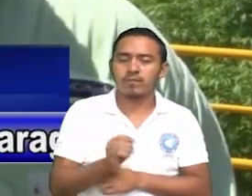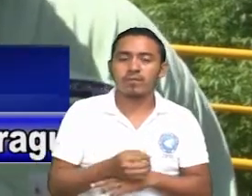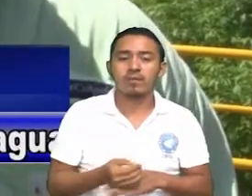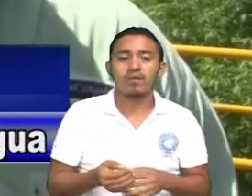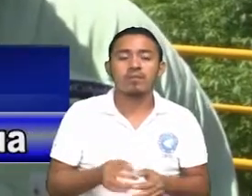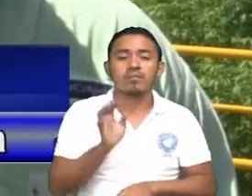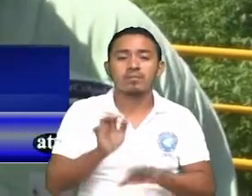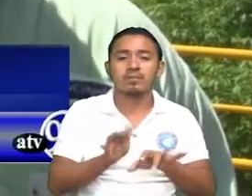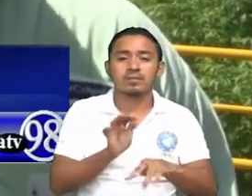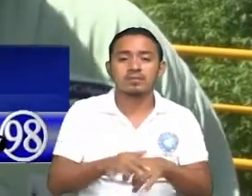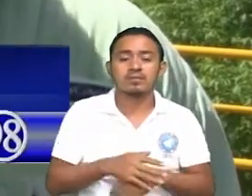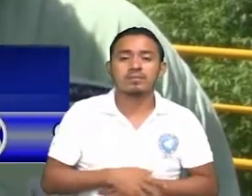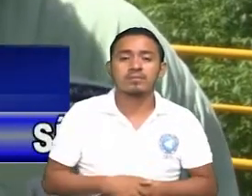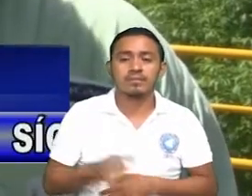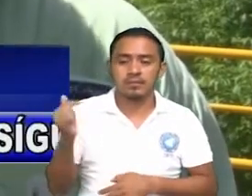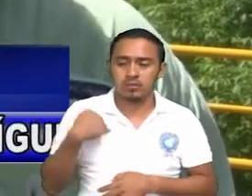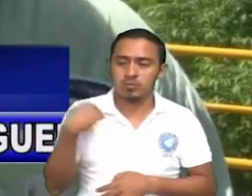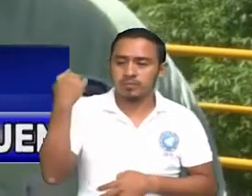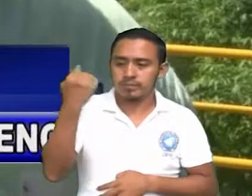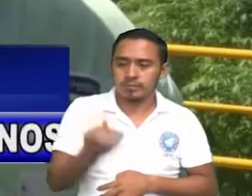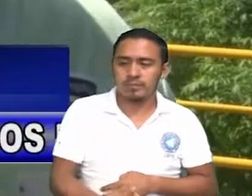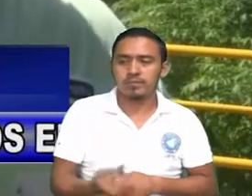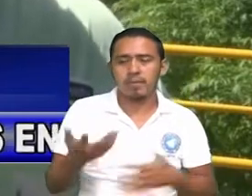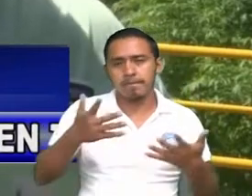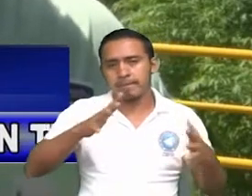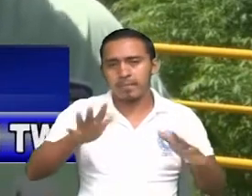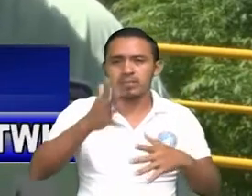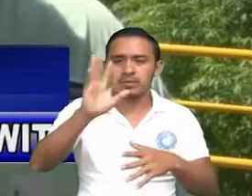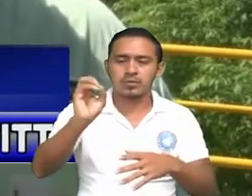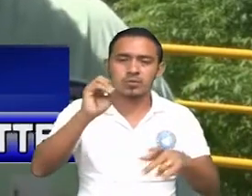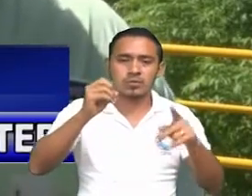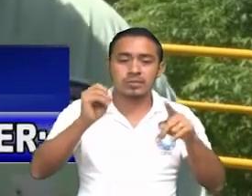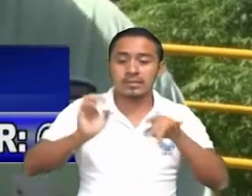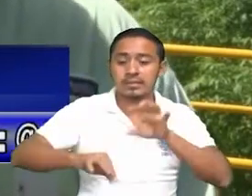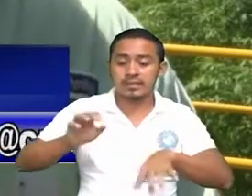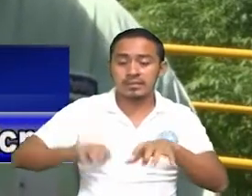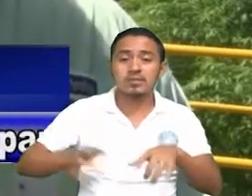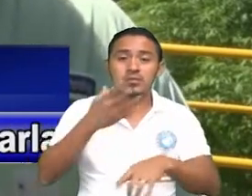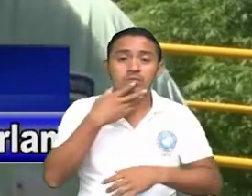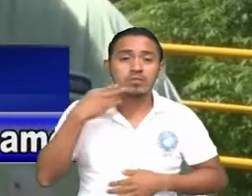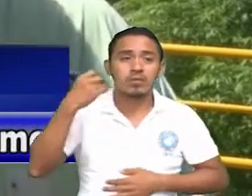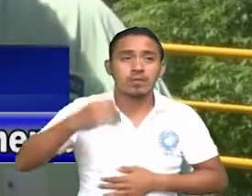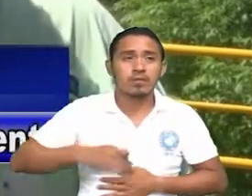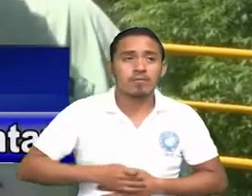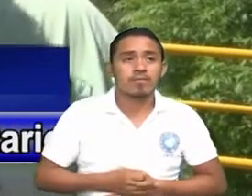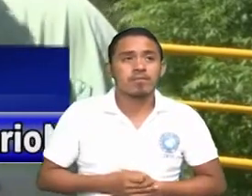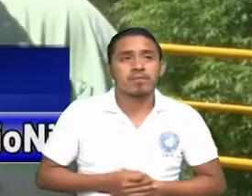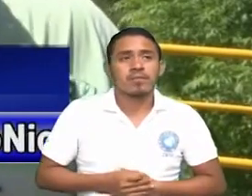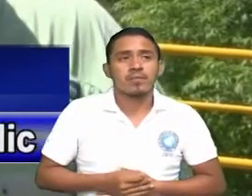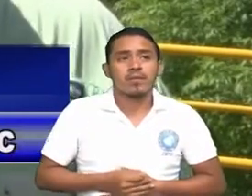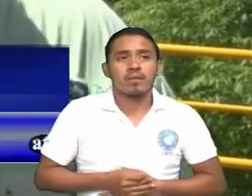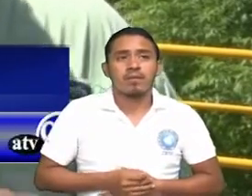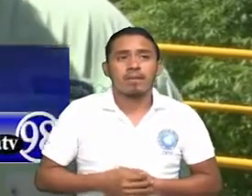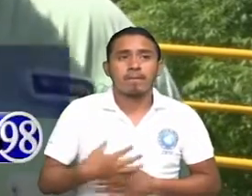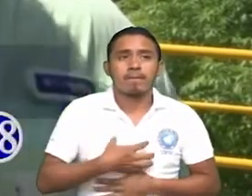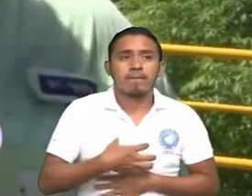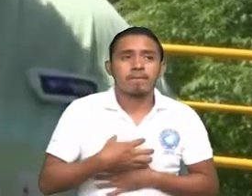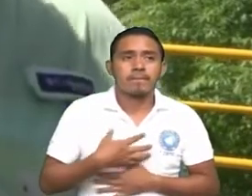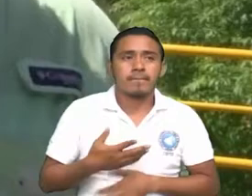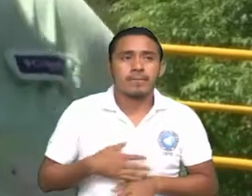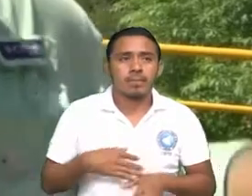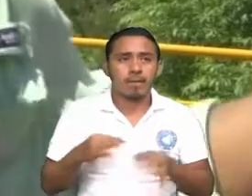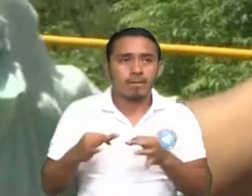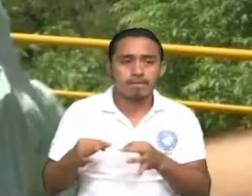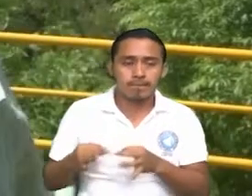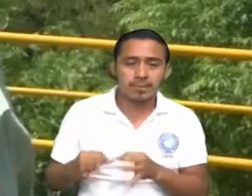de Juventudes Sindicales, estamos hoy, alrededor de 50 secretarios de juventud en la parte de Tizcapa,